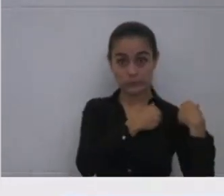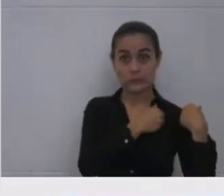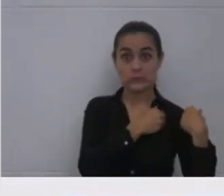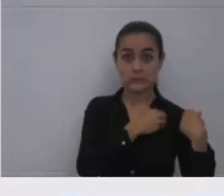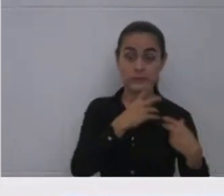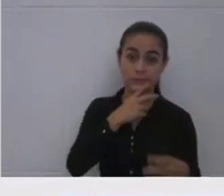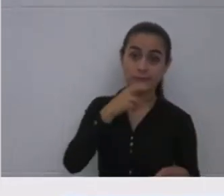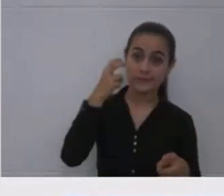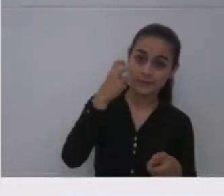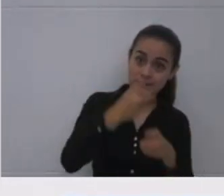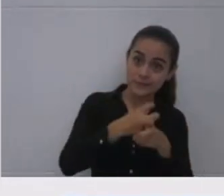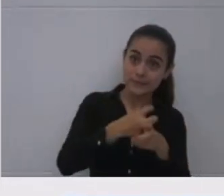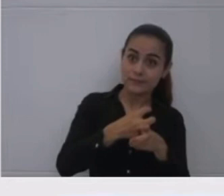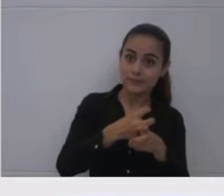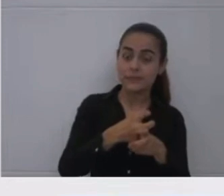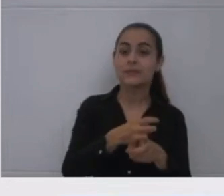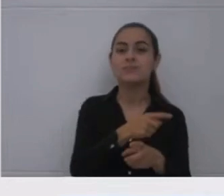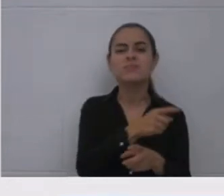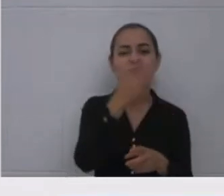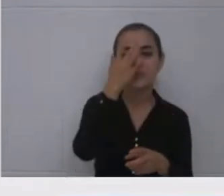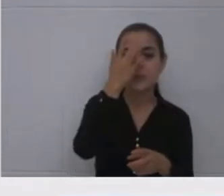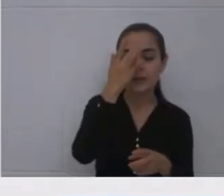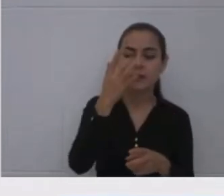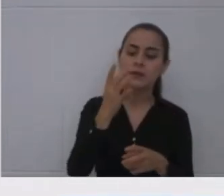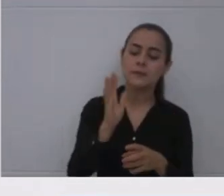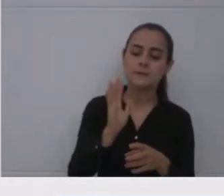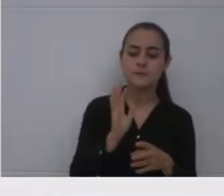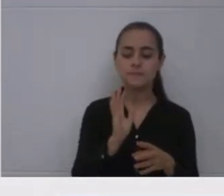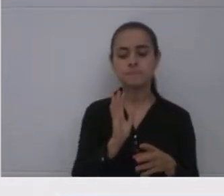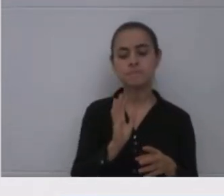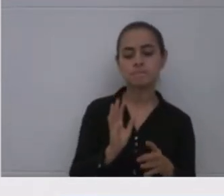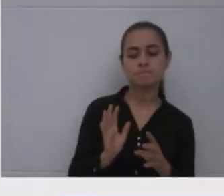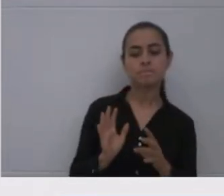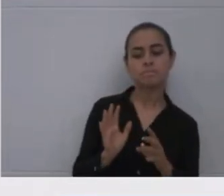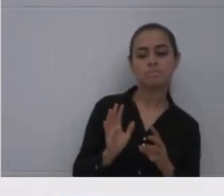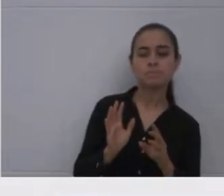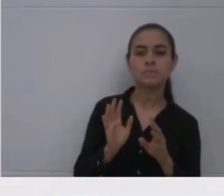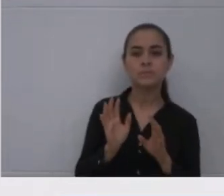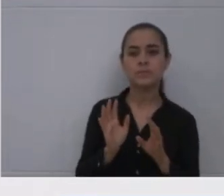les ha tocado ceder. Les ha tocado entregar burocracia.